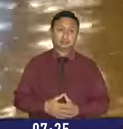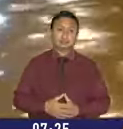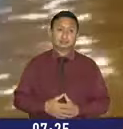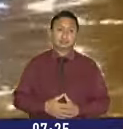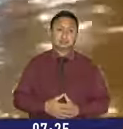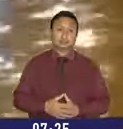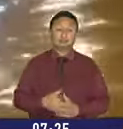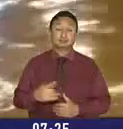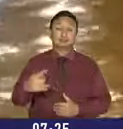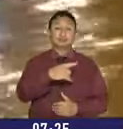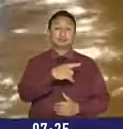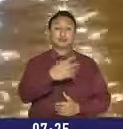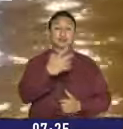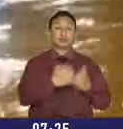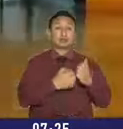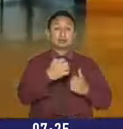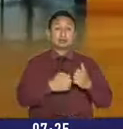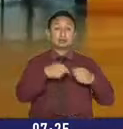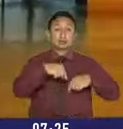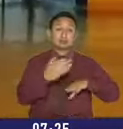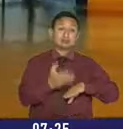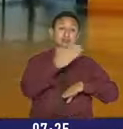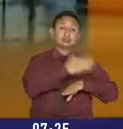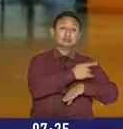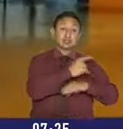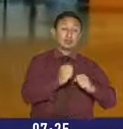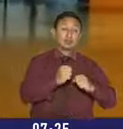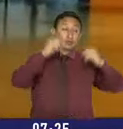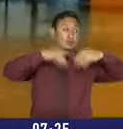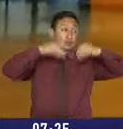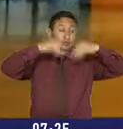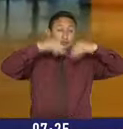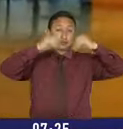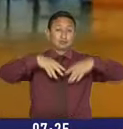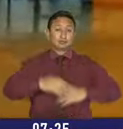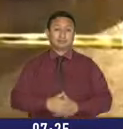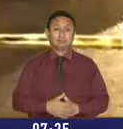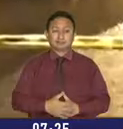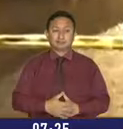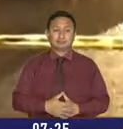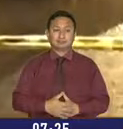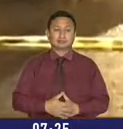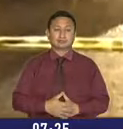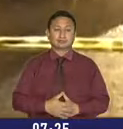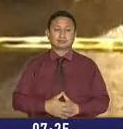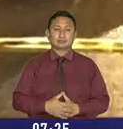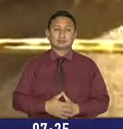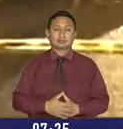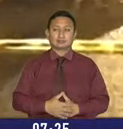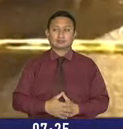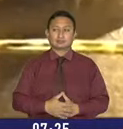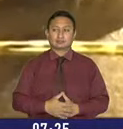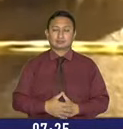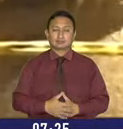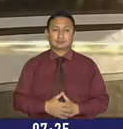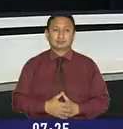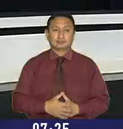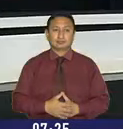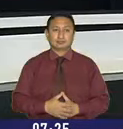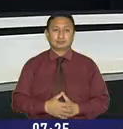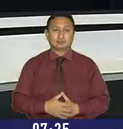que causó el fuerte temporal. Informó Emilio Albán Sánchez. Y las ayudas para